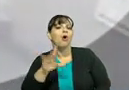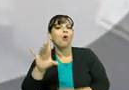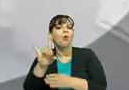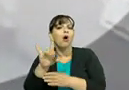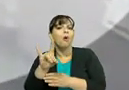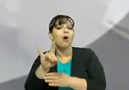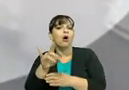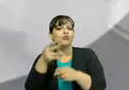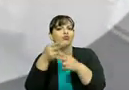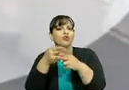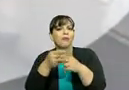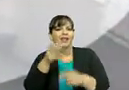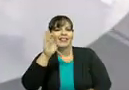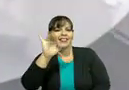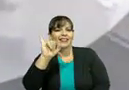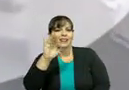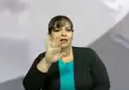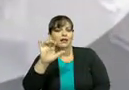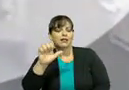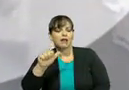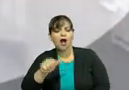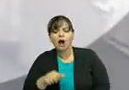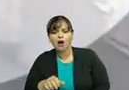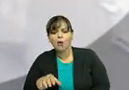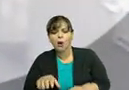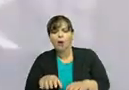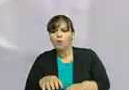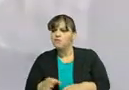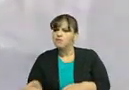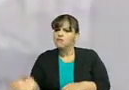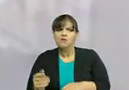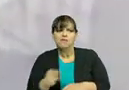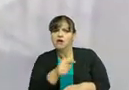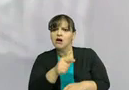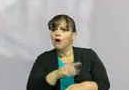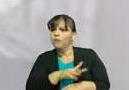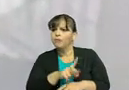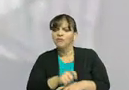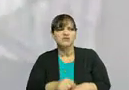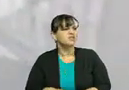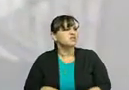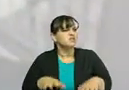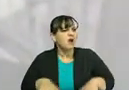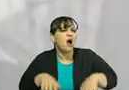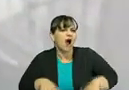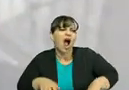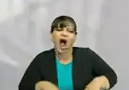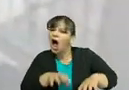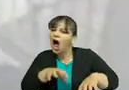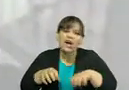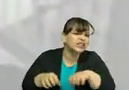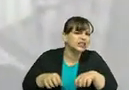que ataque. Esta procede a morder el brazo del delincuente, quien huyó del sitio.